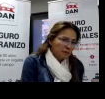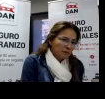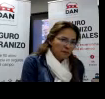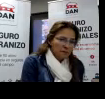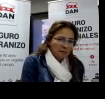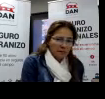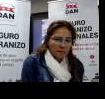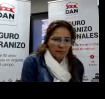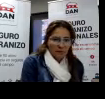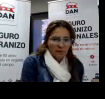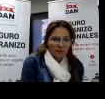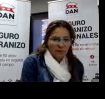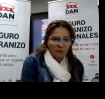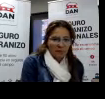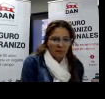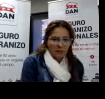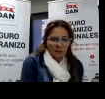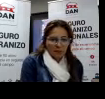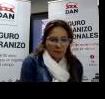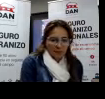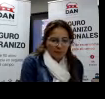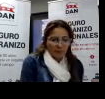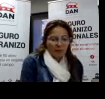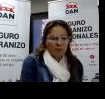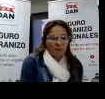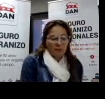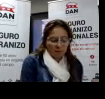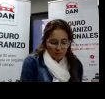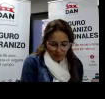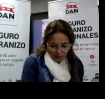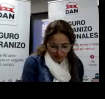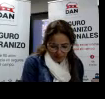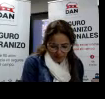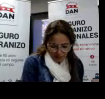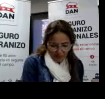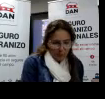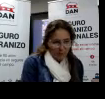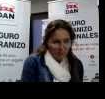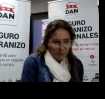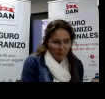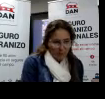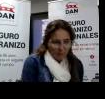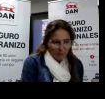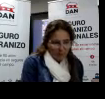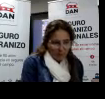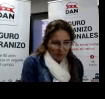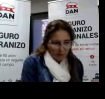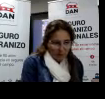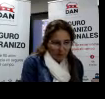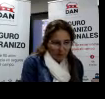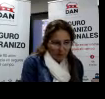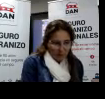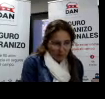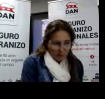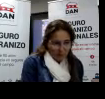de eventos de helada o hacer que los eventos no sean tan intensos. Pero bueno, de todas maneras, en junio vamos a estar teniendo